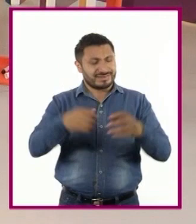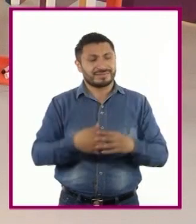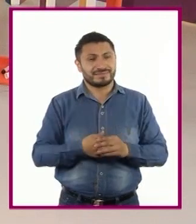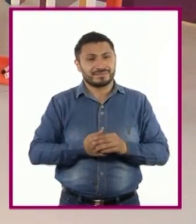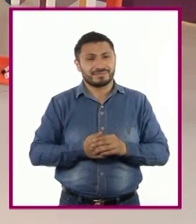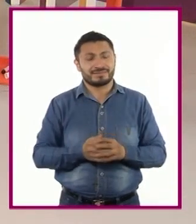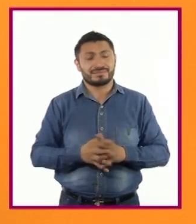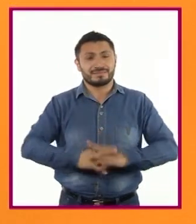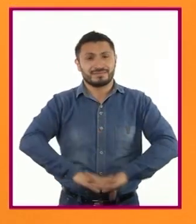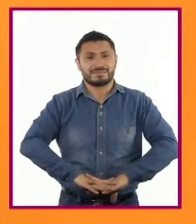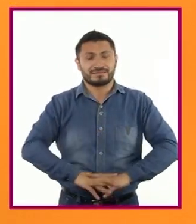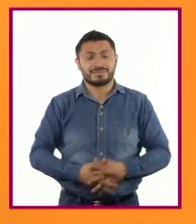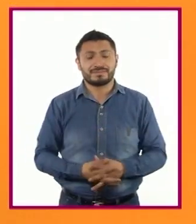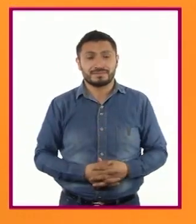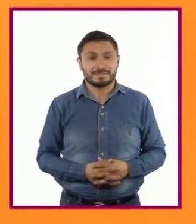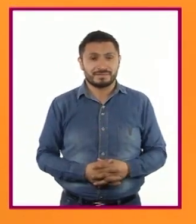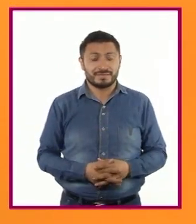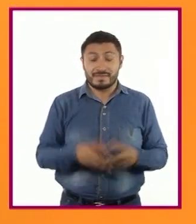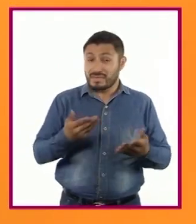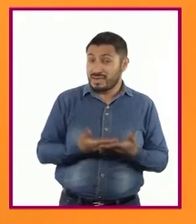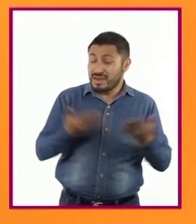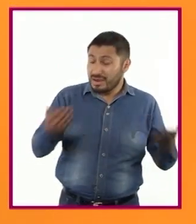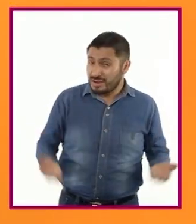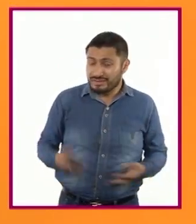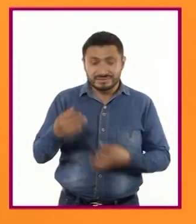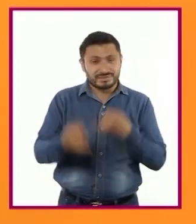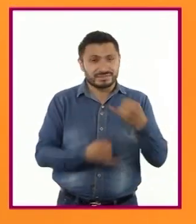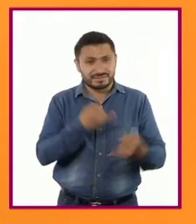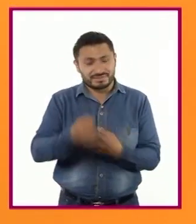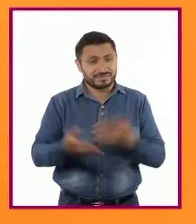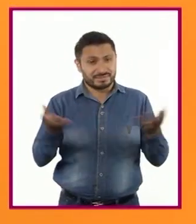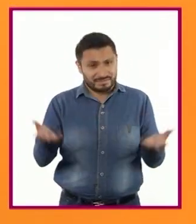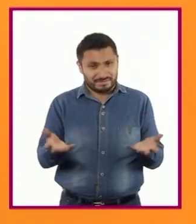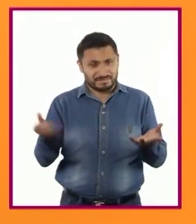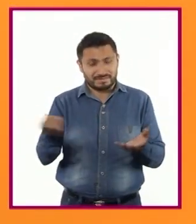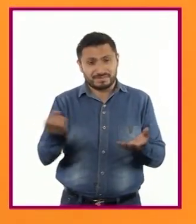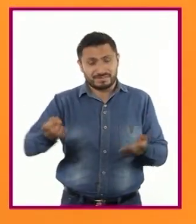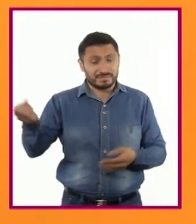sesión. Y ahora vamos a jugar con este